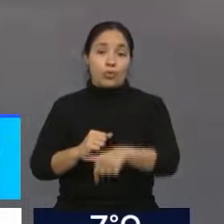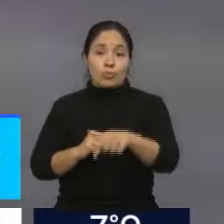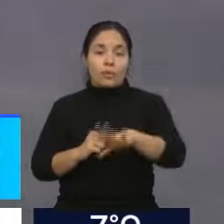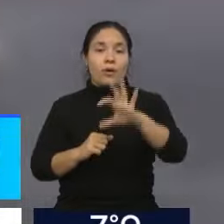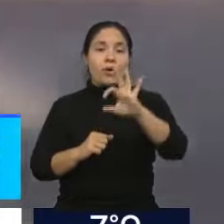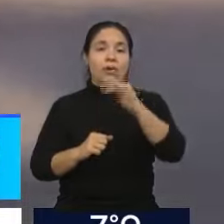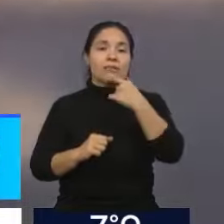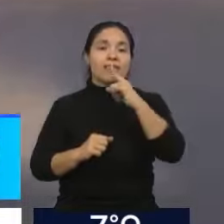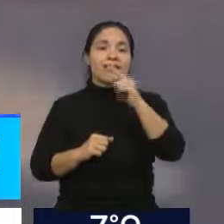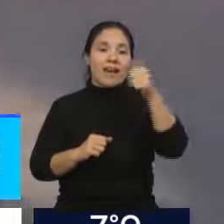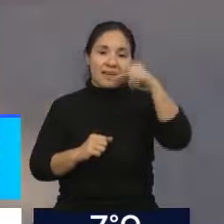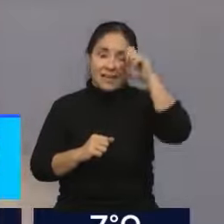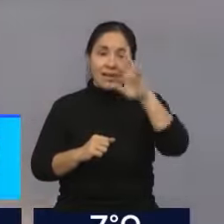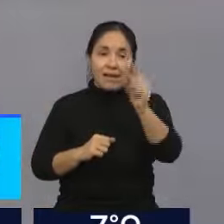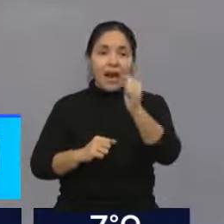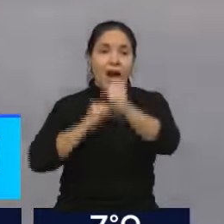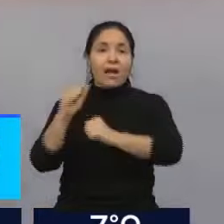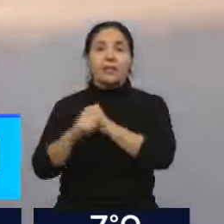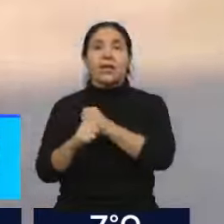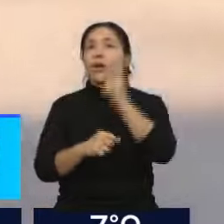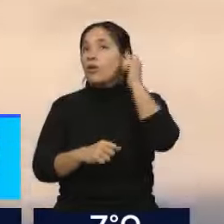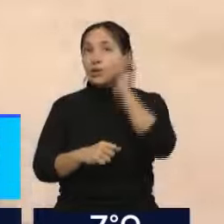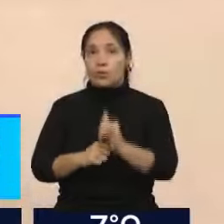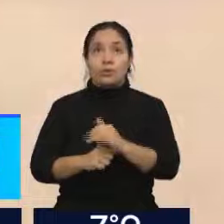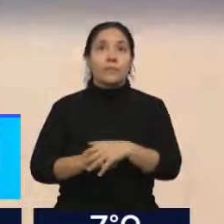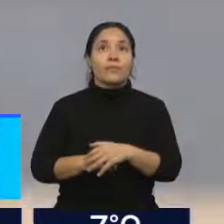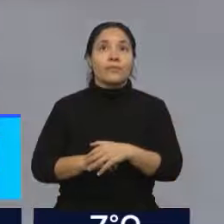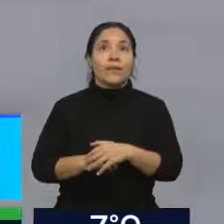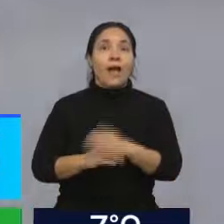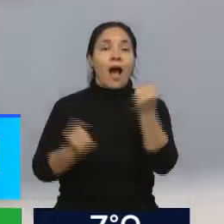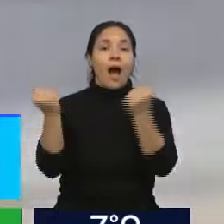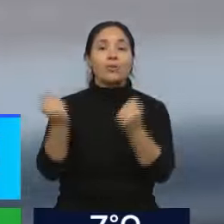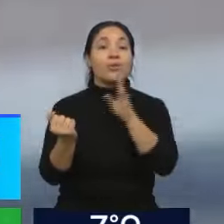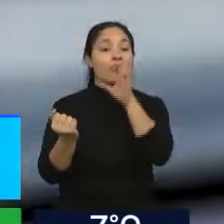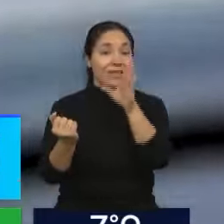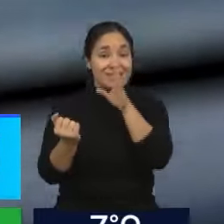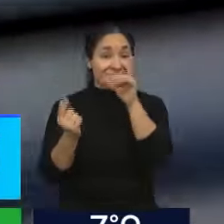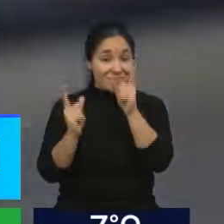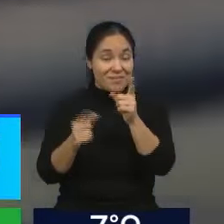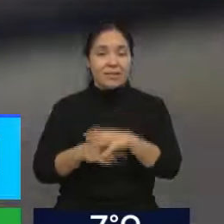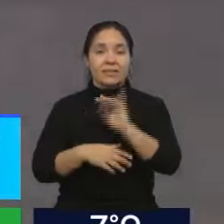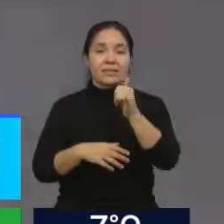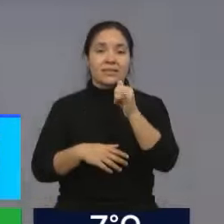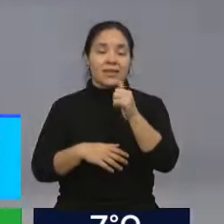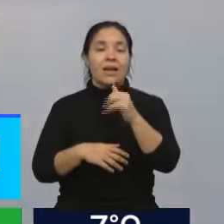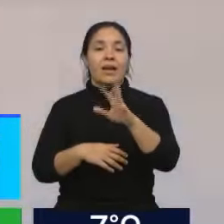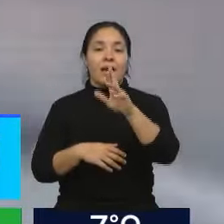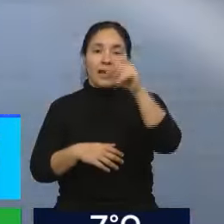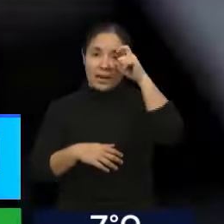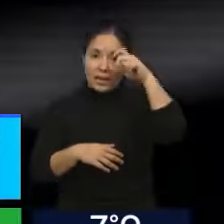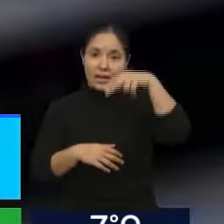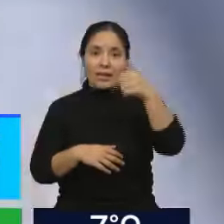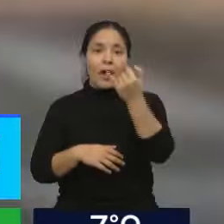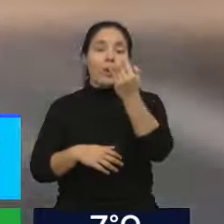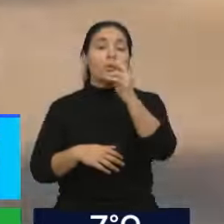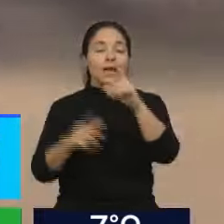hasta el departamento de Godoy Cruz. Pero mirá vos, ¿no? Es el auto gris el que va por delante, sí, de los dos patrulleros, ¿verdad? Una Renault Duster color gris, dato no menor,